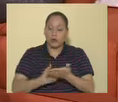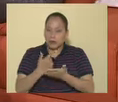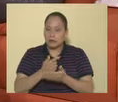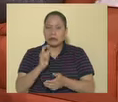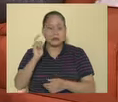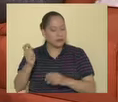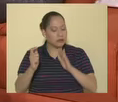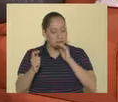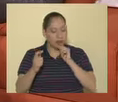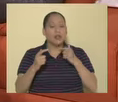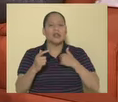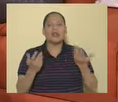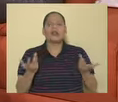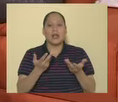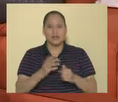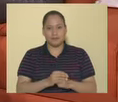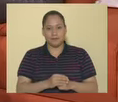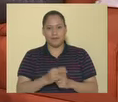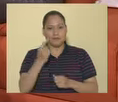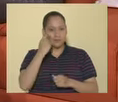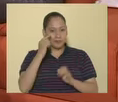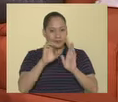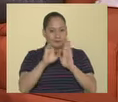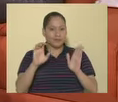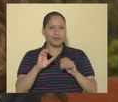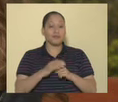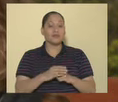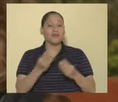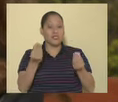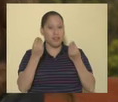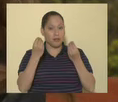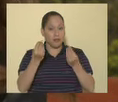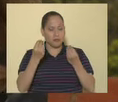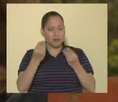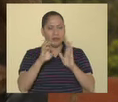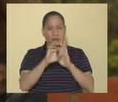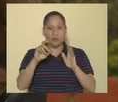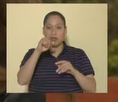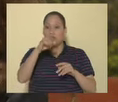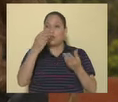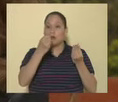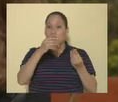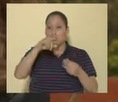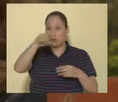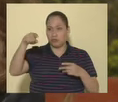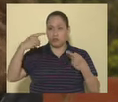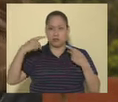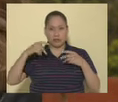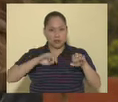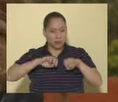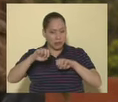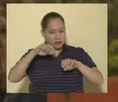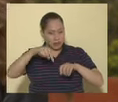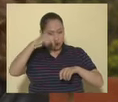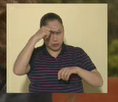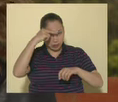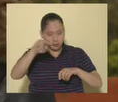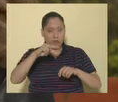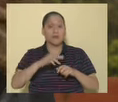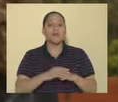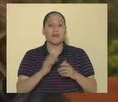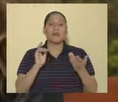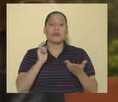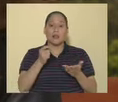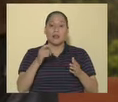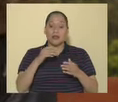especializado? ¿Qué hay que hacer, Susi? O sea, en ese caso, mira, el ejemplo de la mayoría de las empresas en México es